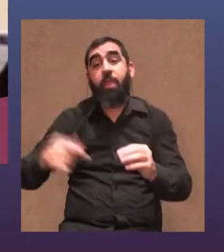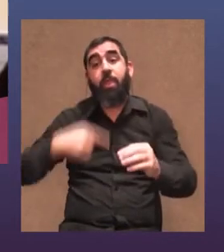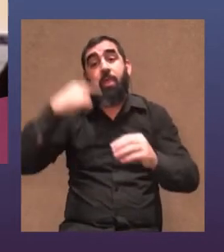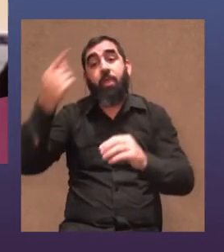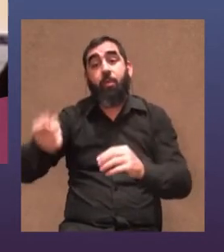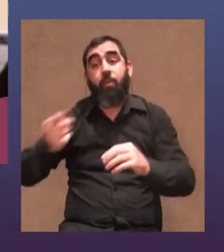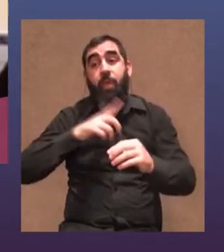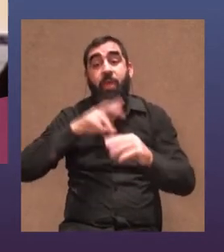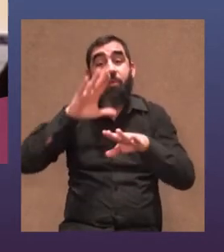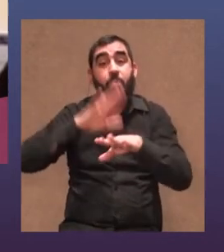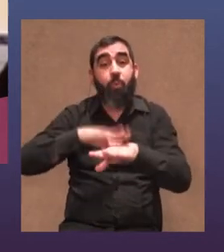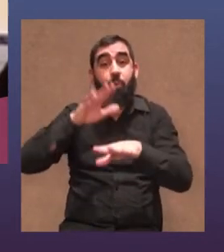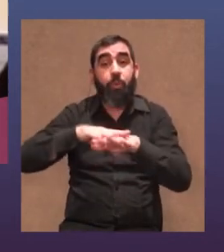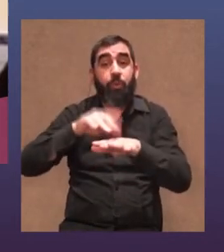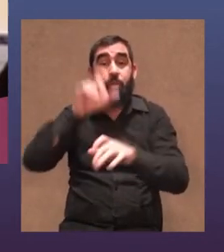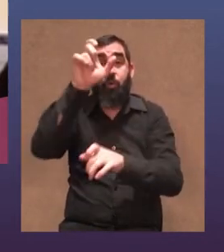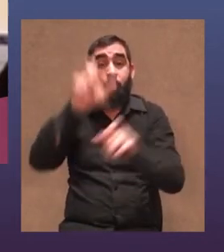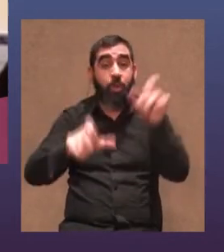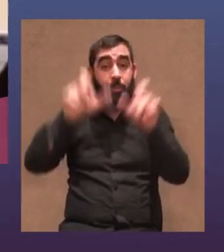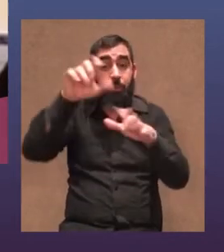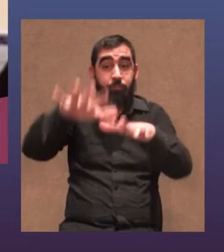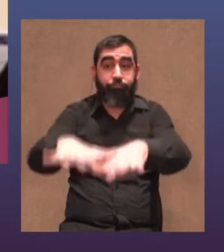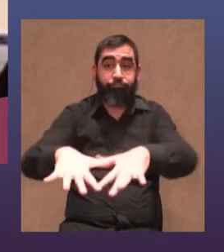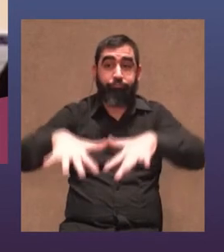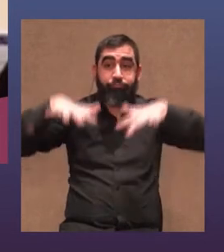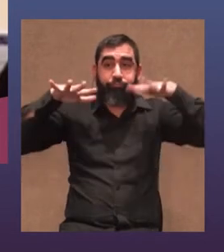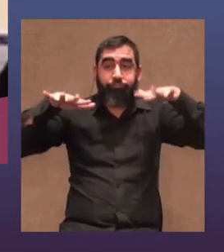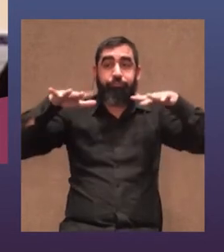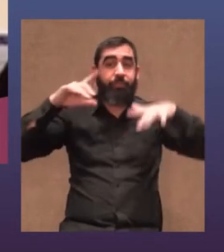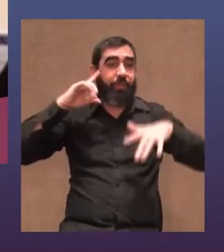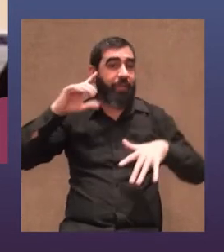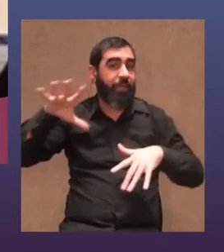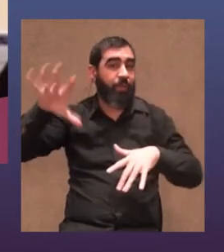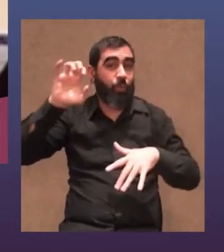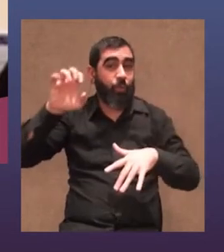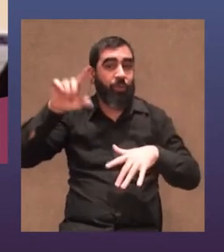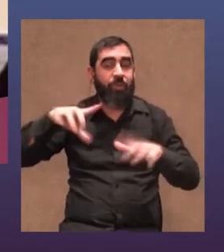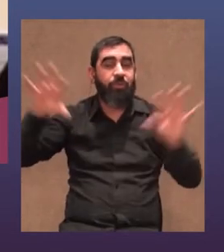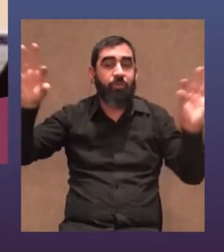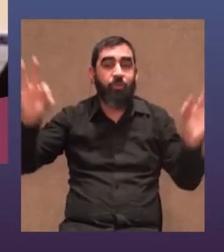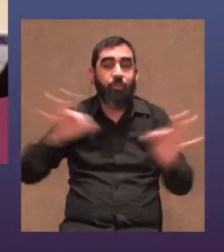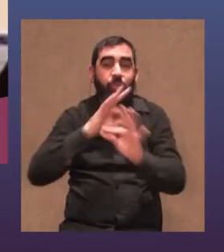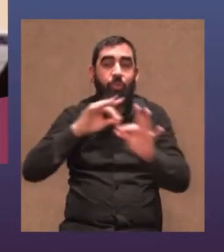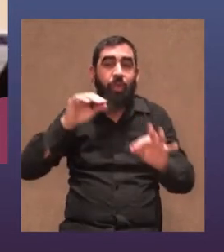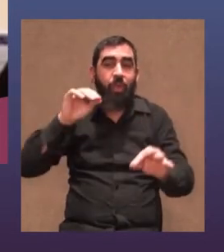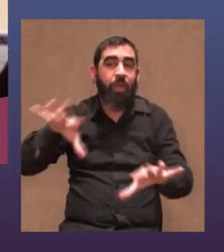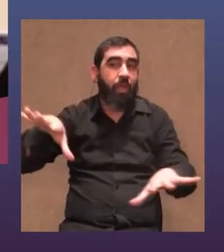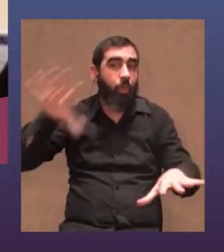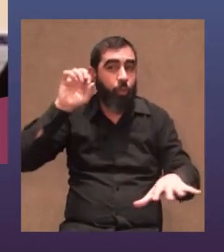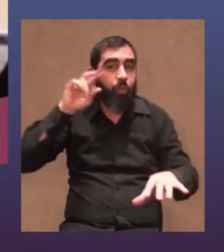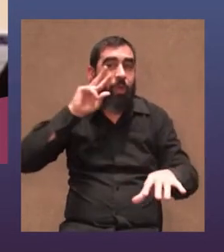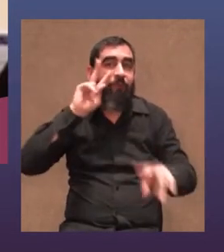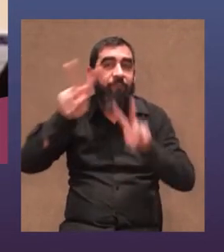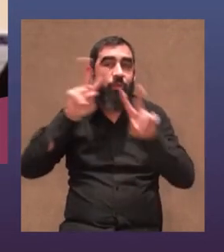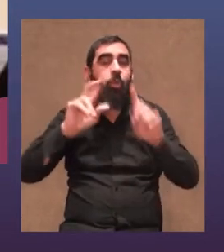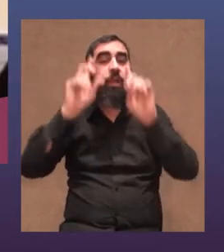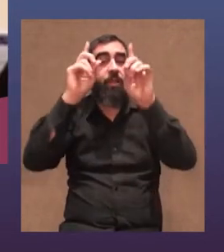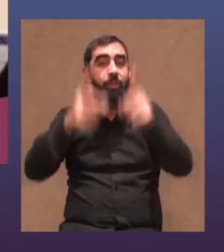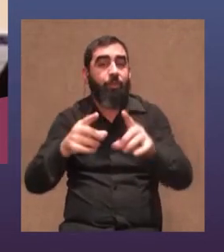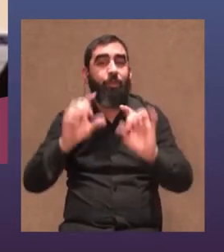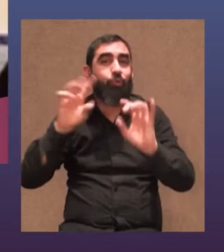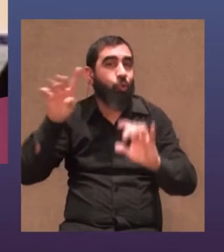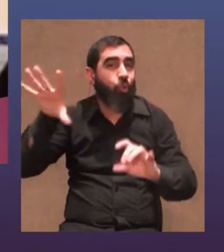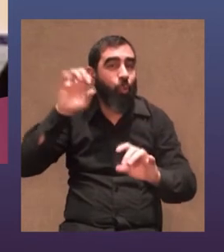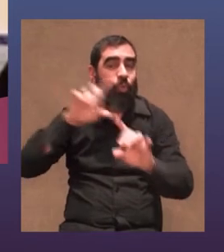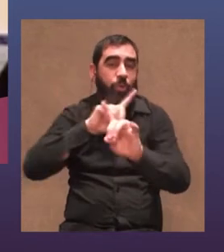el concierto, cuando la audiencia percibe el concierto, porque más que el concierto es música, es un fenómeno audiovisual, se ve y se oye, es fundamental, y